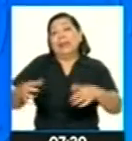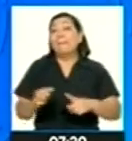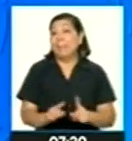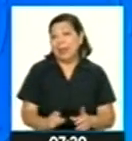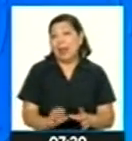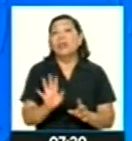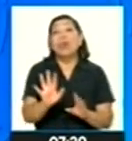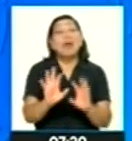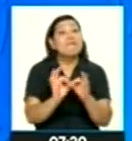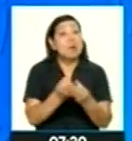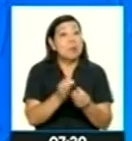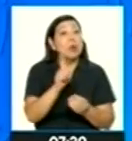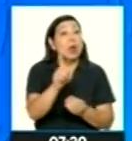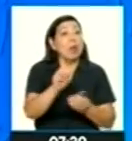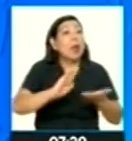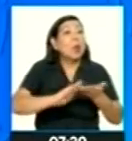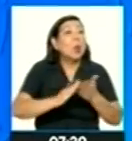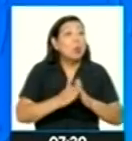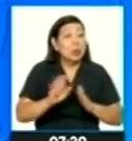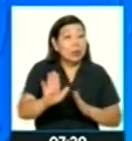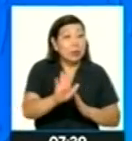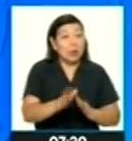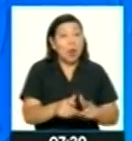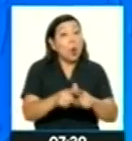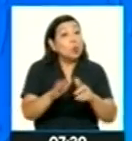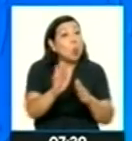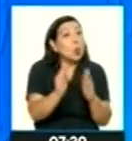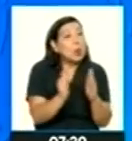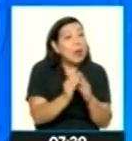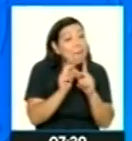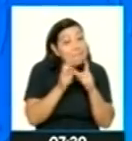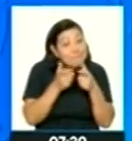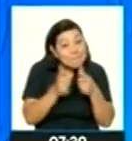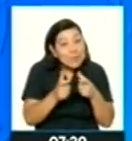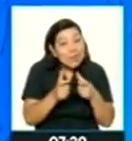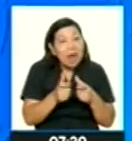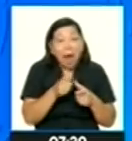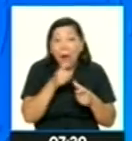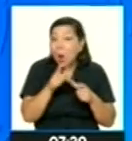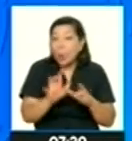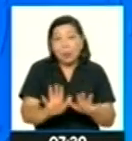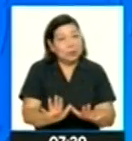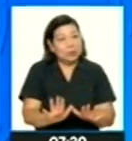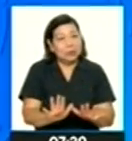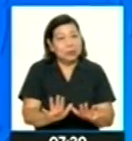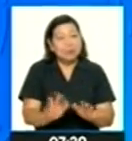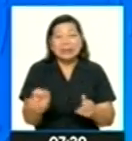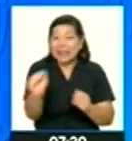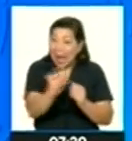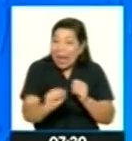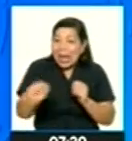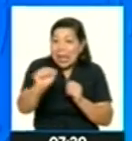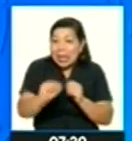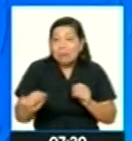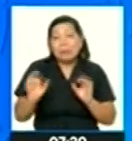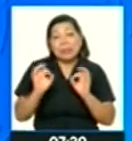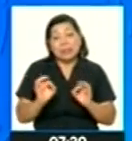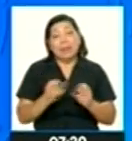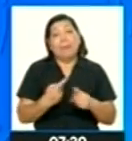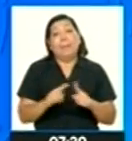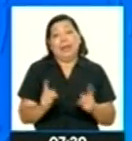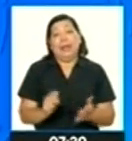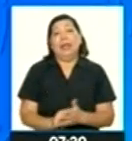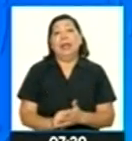de la familia, la comunidad, los gobiernos locales, regionales y nacional, de manera conjunta, ¿no? De esta manera podemos